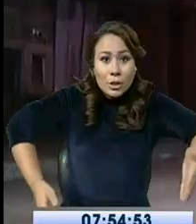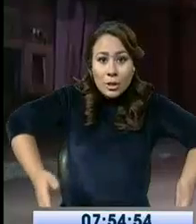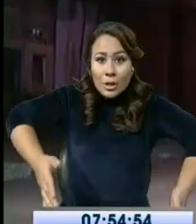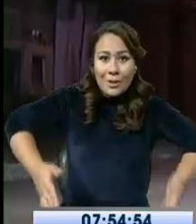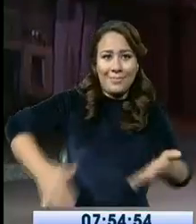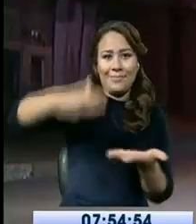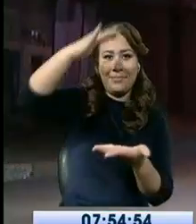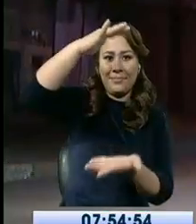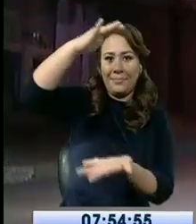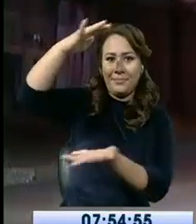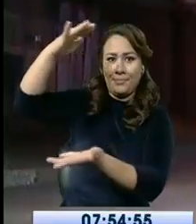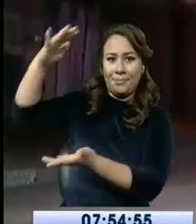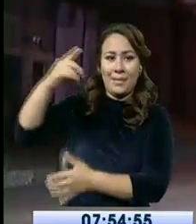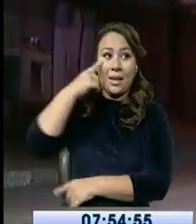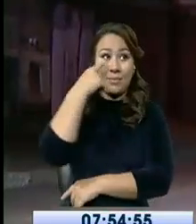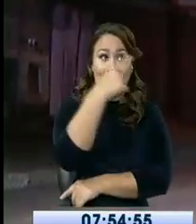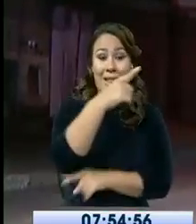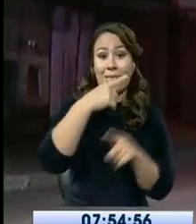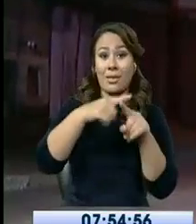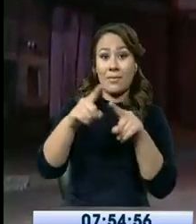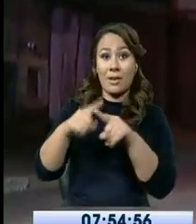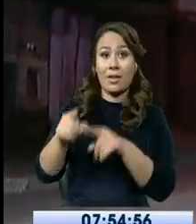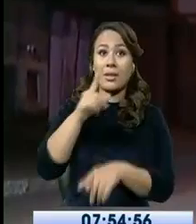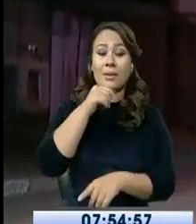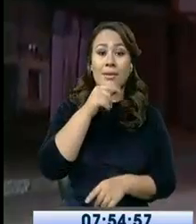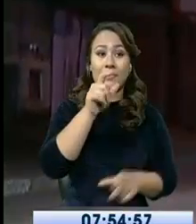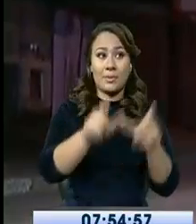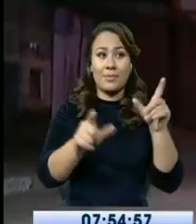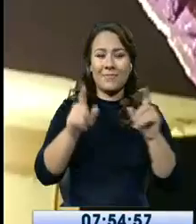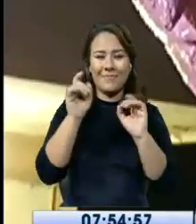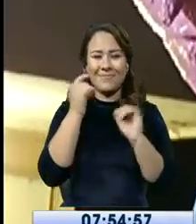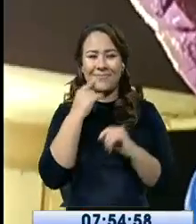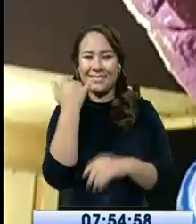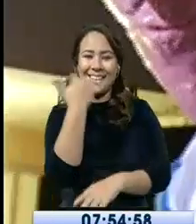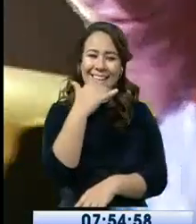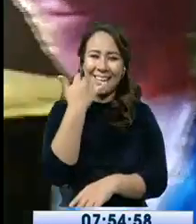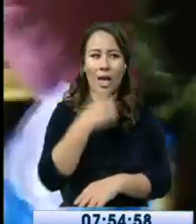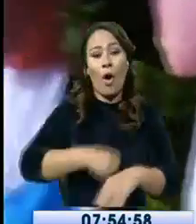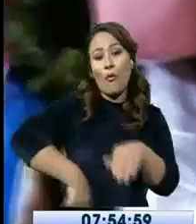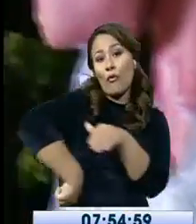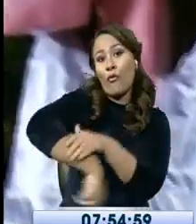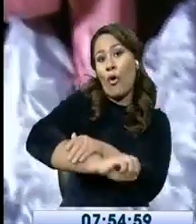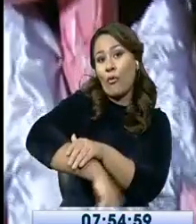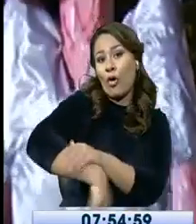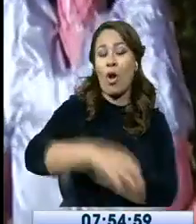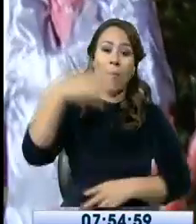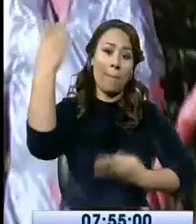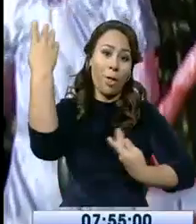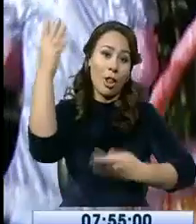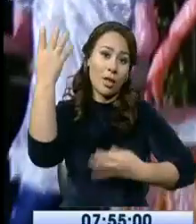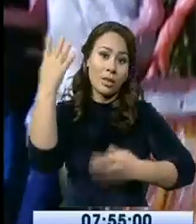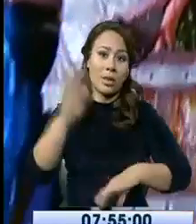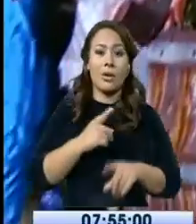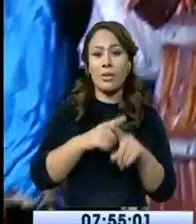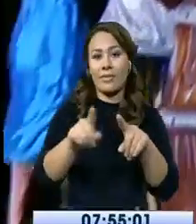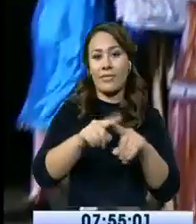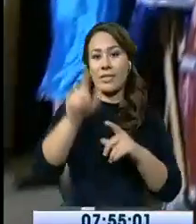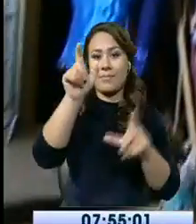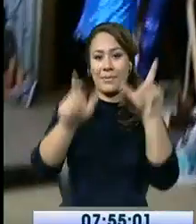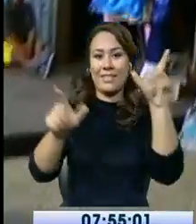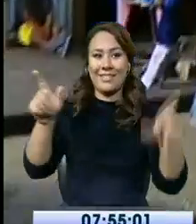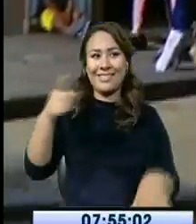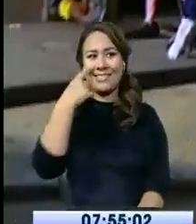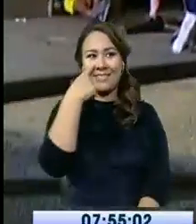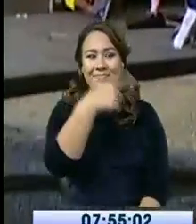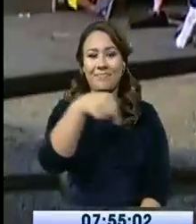de diferentes superhéroes, personajes de tiras cómicas, futbolistas, políticos, entre otros, en